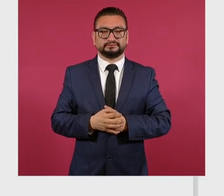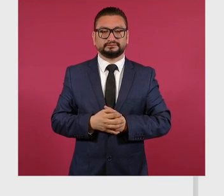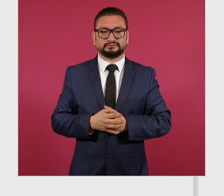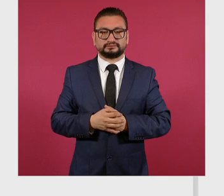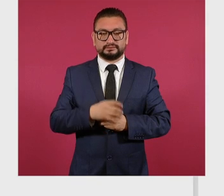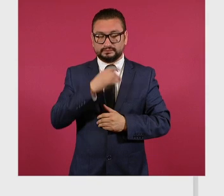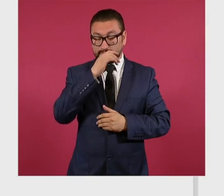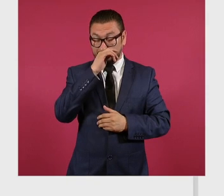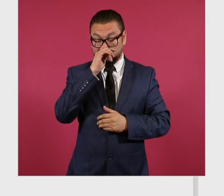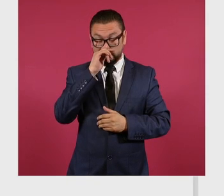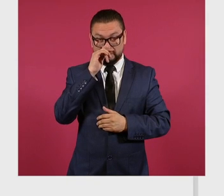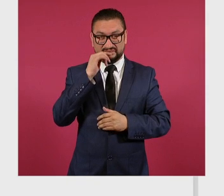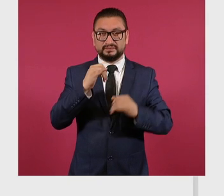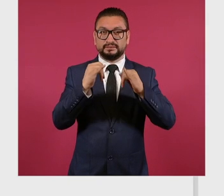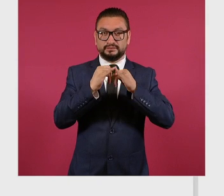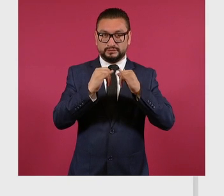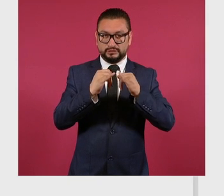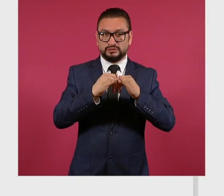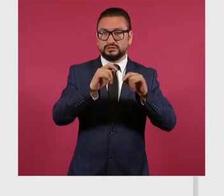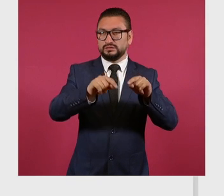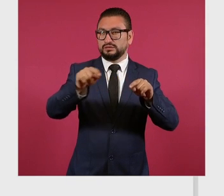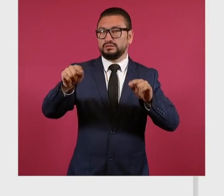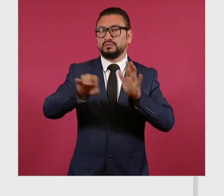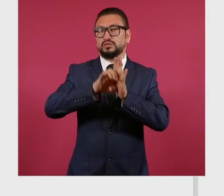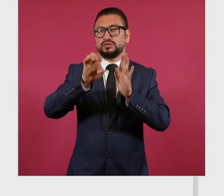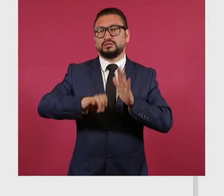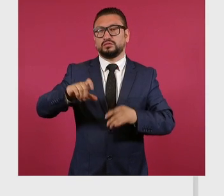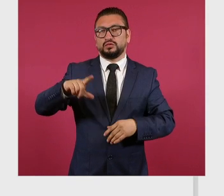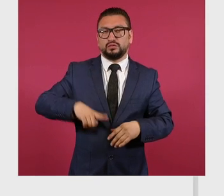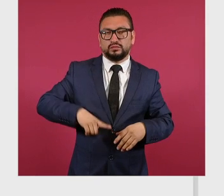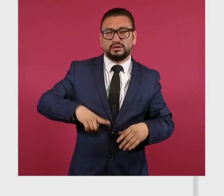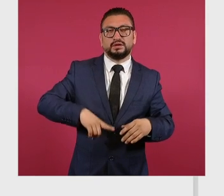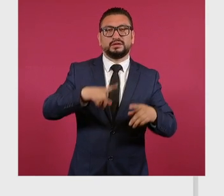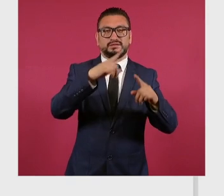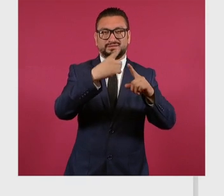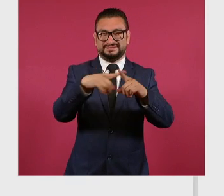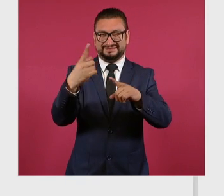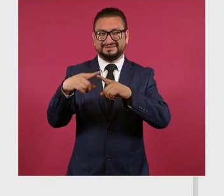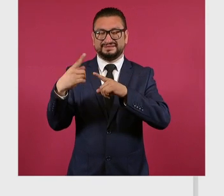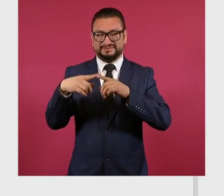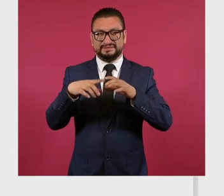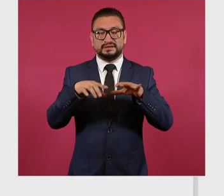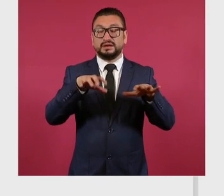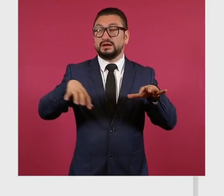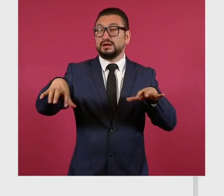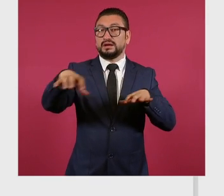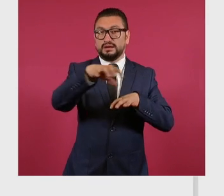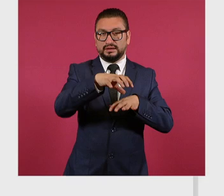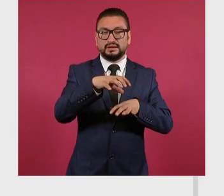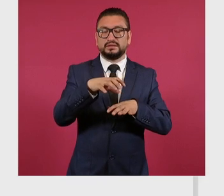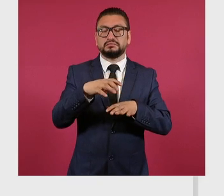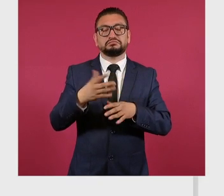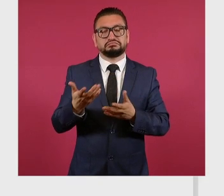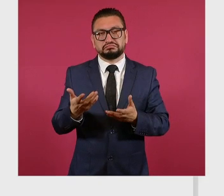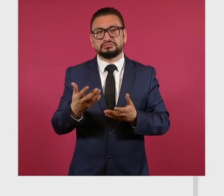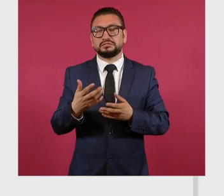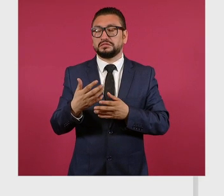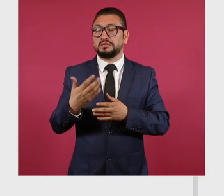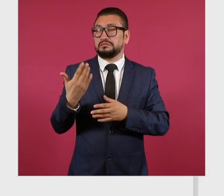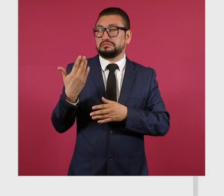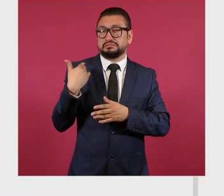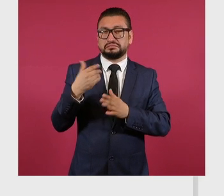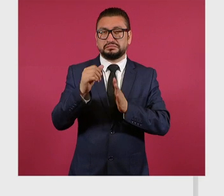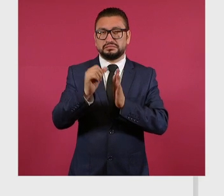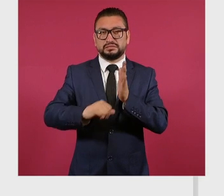dependencias, gobernación y muchas dependencias del Ejecutivo, se han presentado en los últimos meses